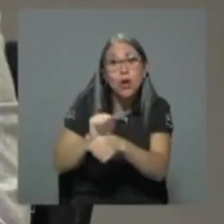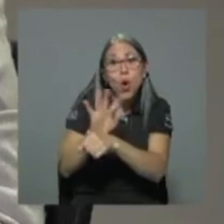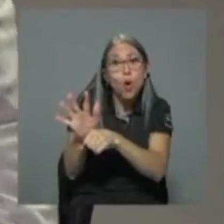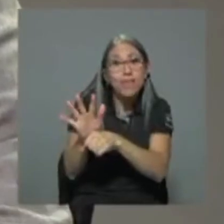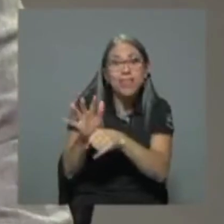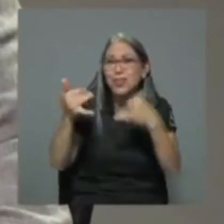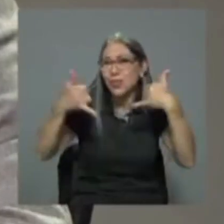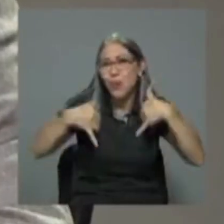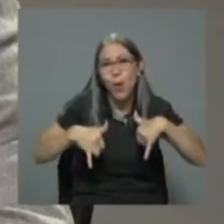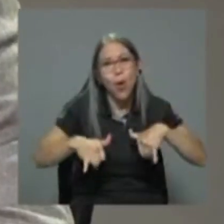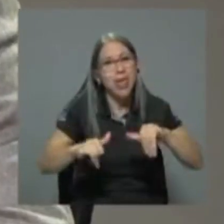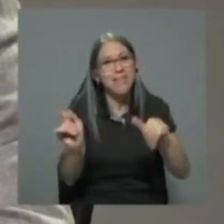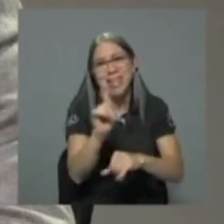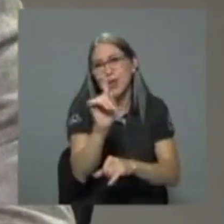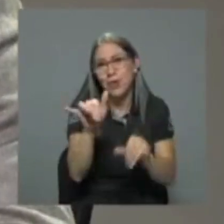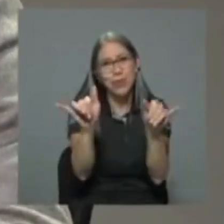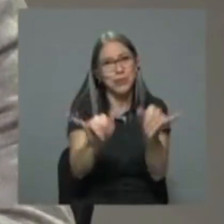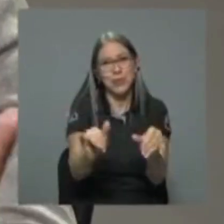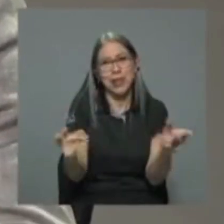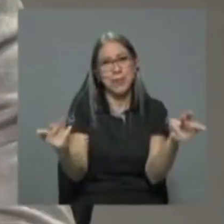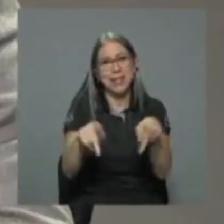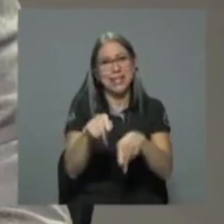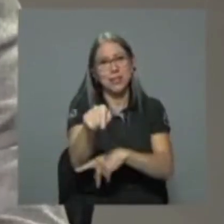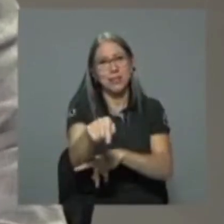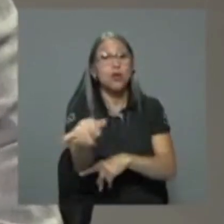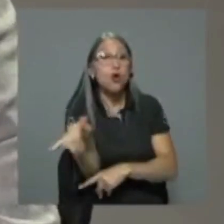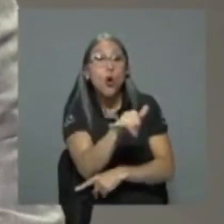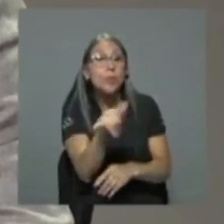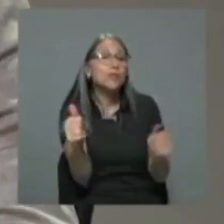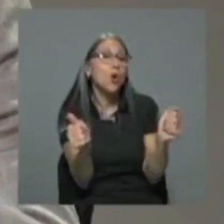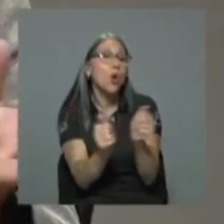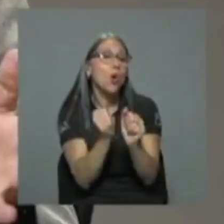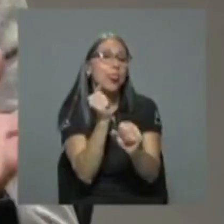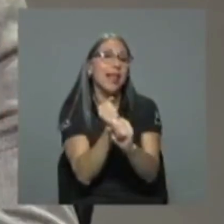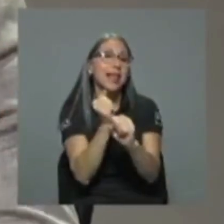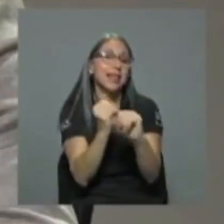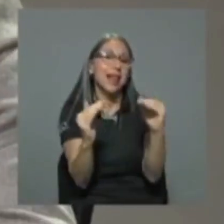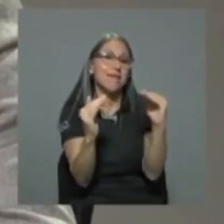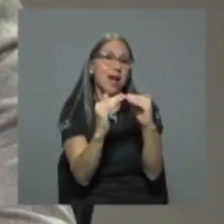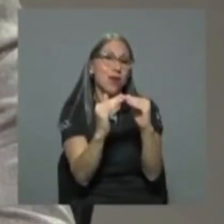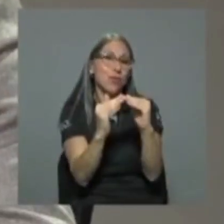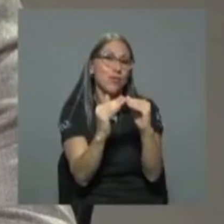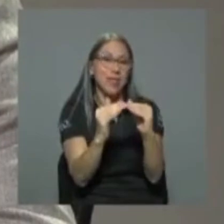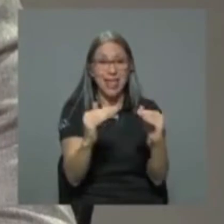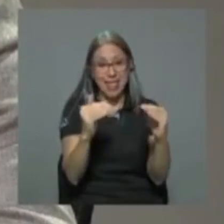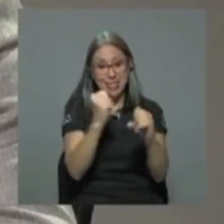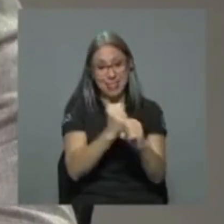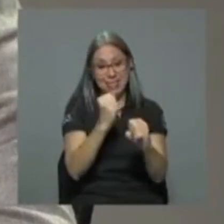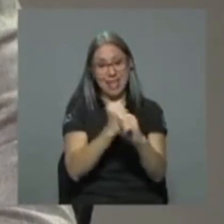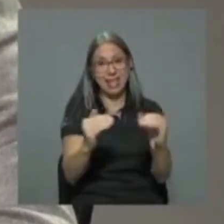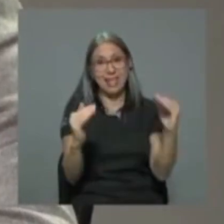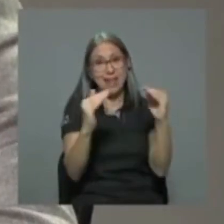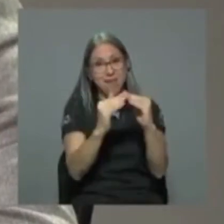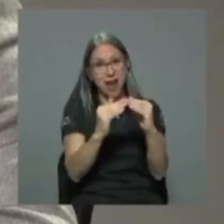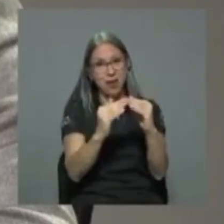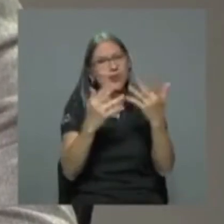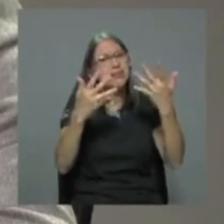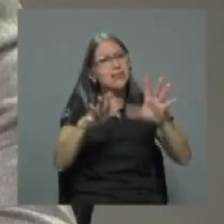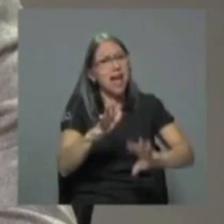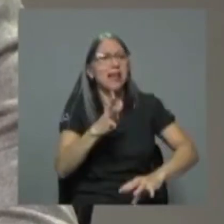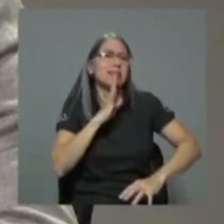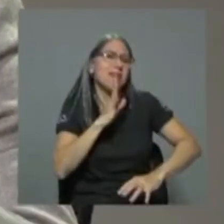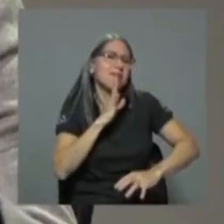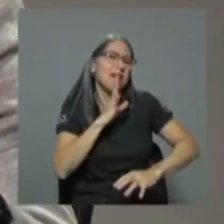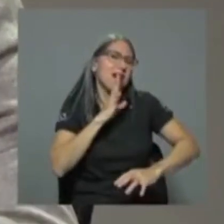no estaría donde hoy en día estamos. Lo mismo con el teletrabajo. El teletrabajo era un tema que se venía comentando desde hace